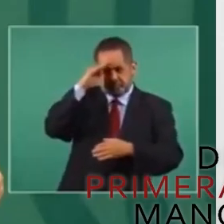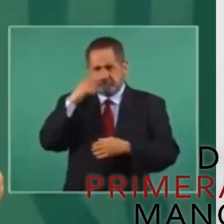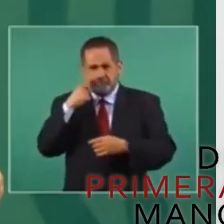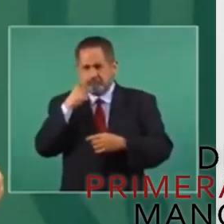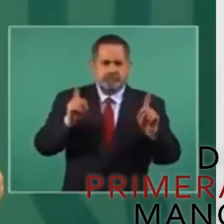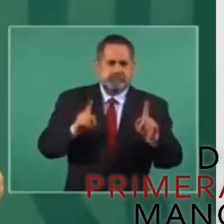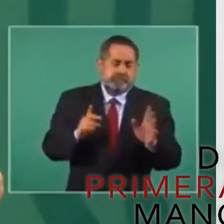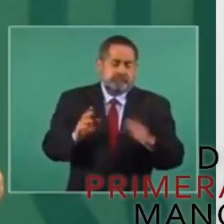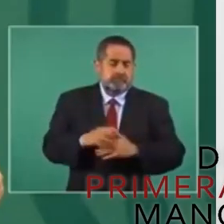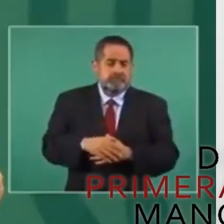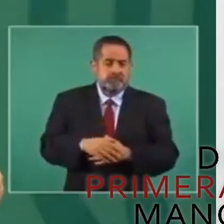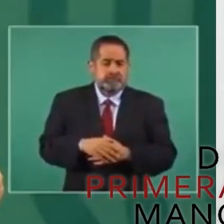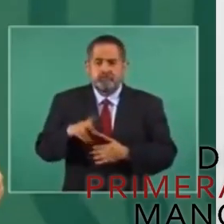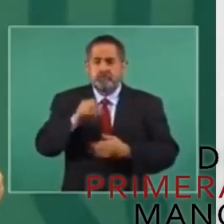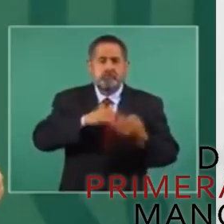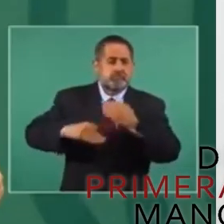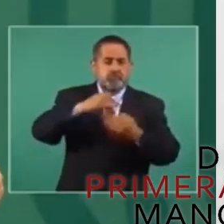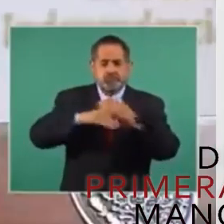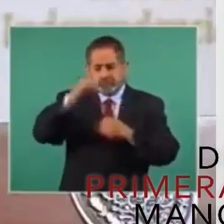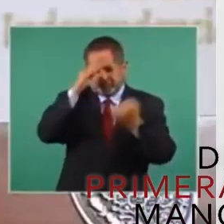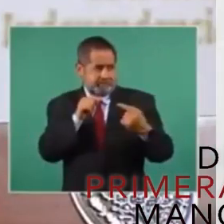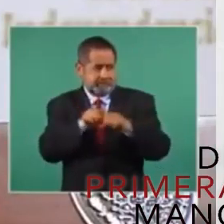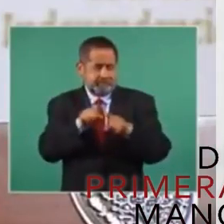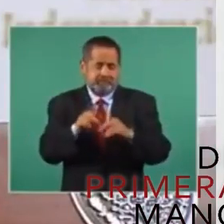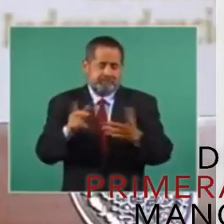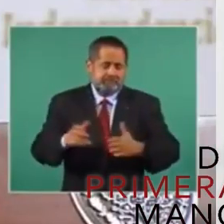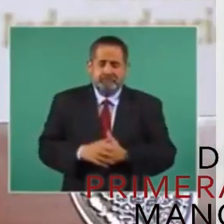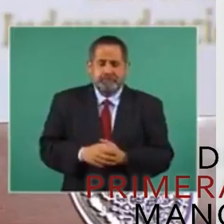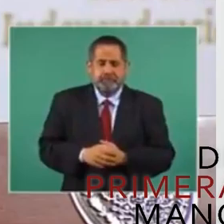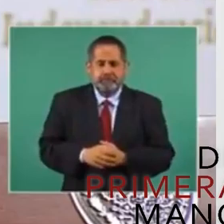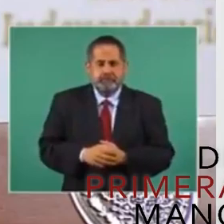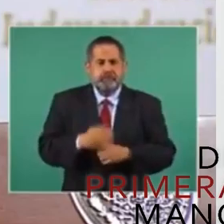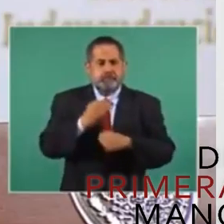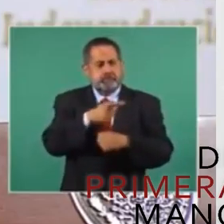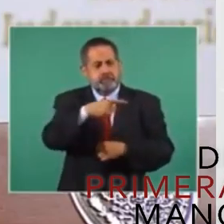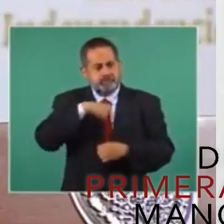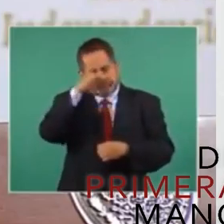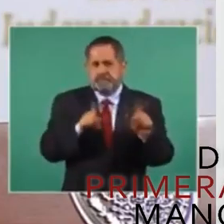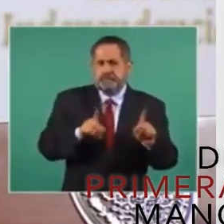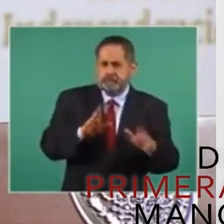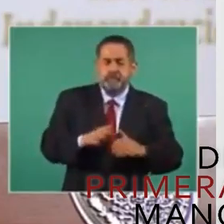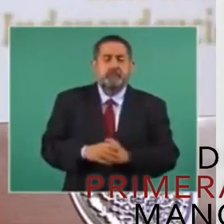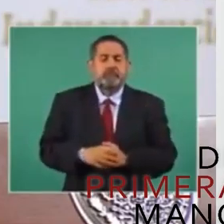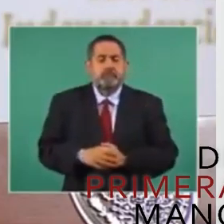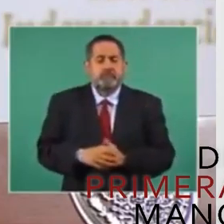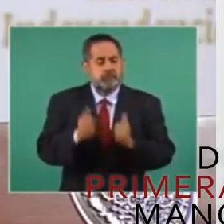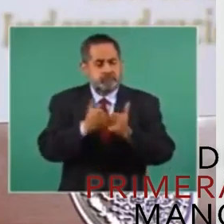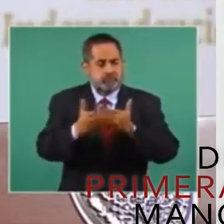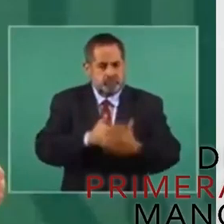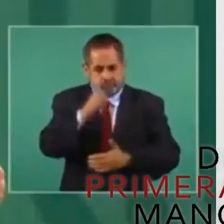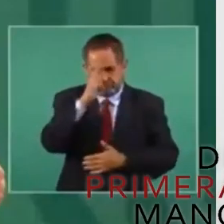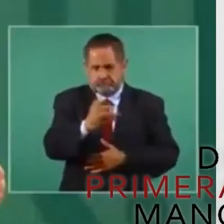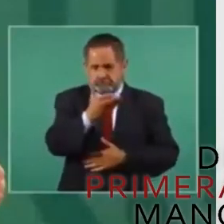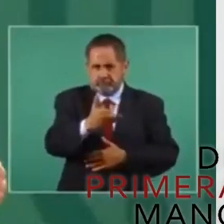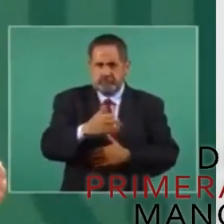de violencia organizada o desorganizada será el sereno diría el clásico pero lo que no dejó lugar a dudas